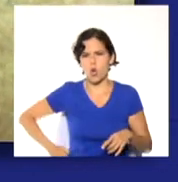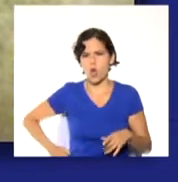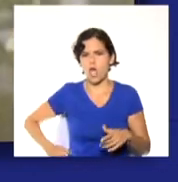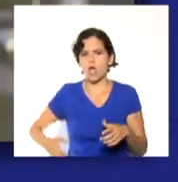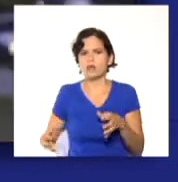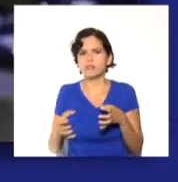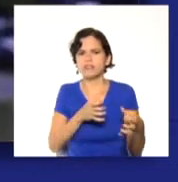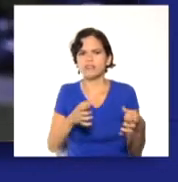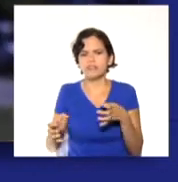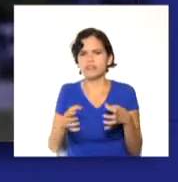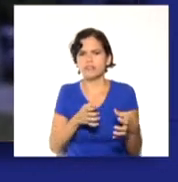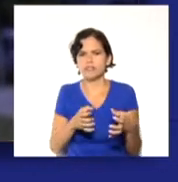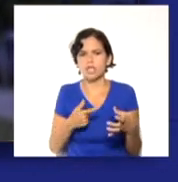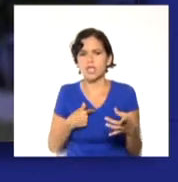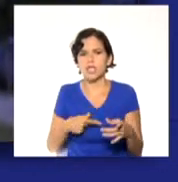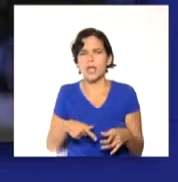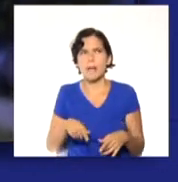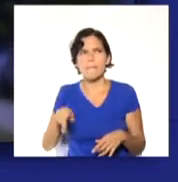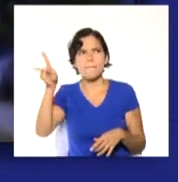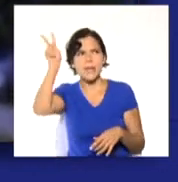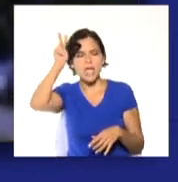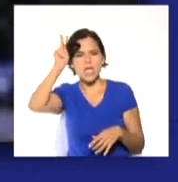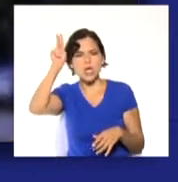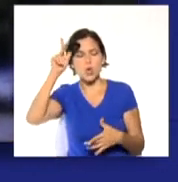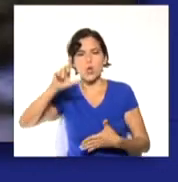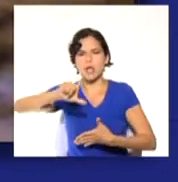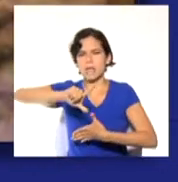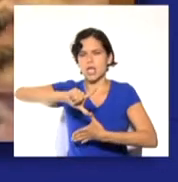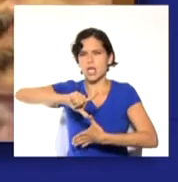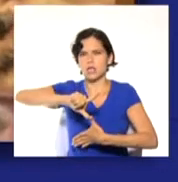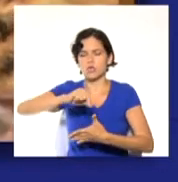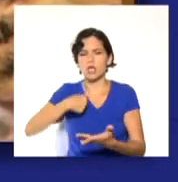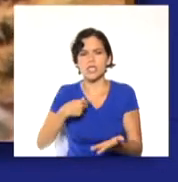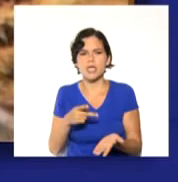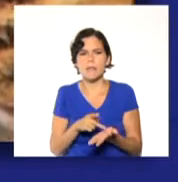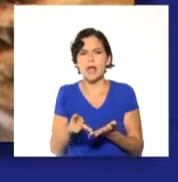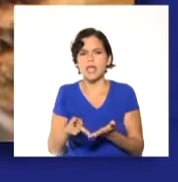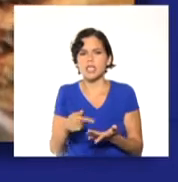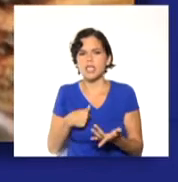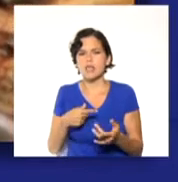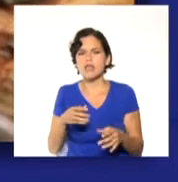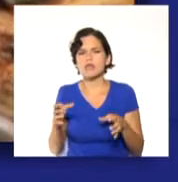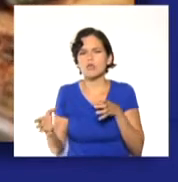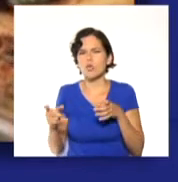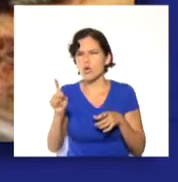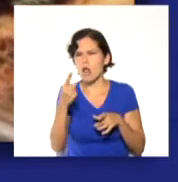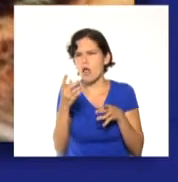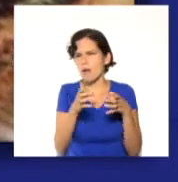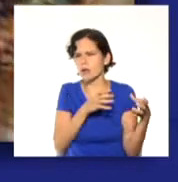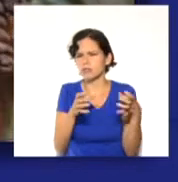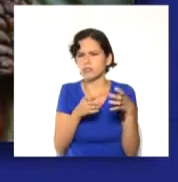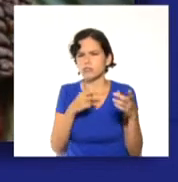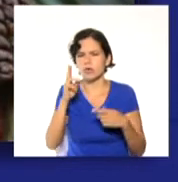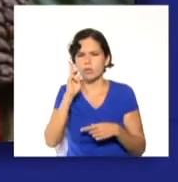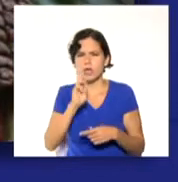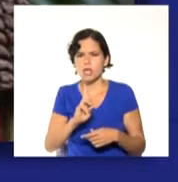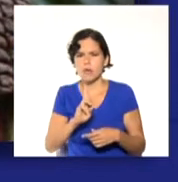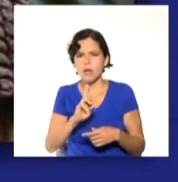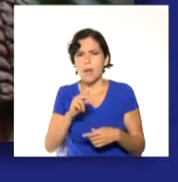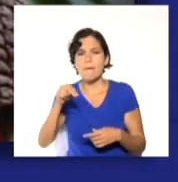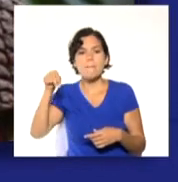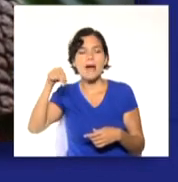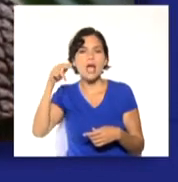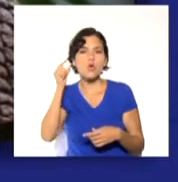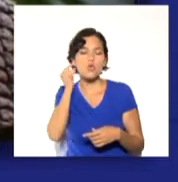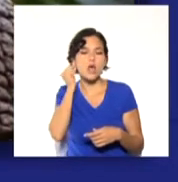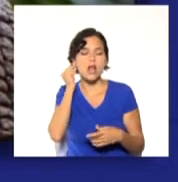Pichincha, así como la de Perú y América del Sur, al ser parte de la batalla de Ayacucho. Manuelita Sáenz falleció de